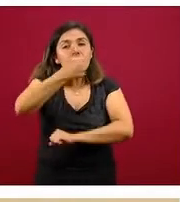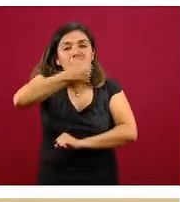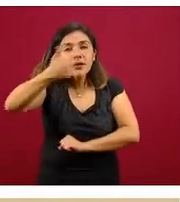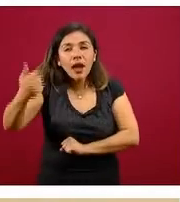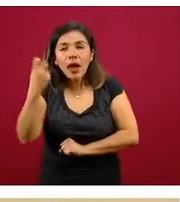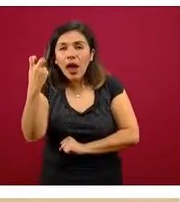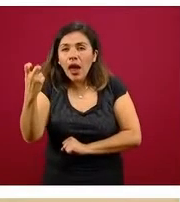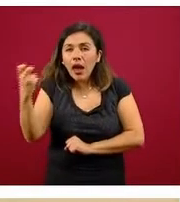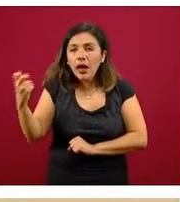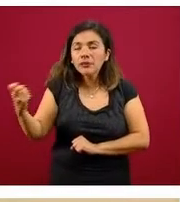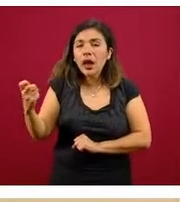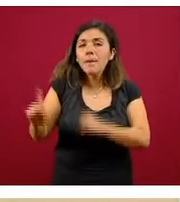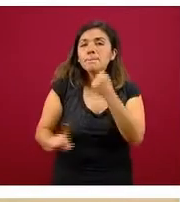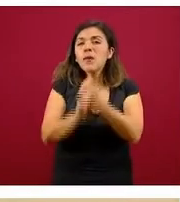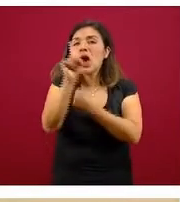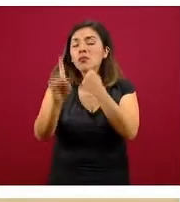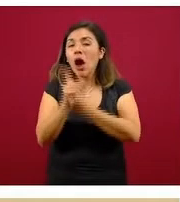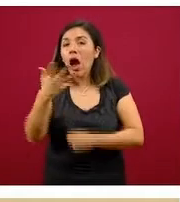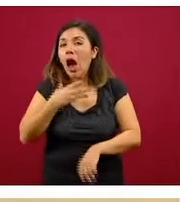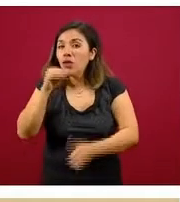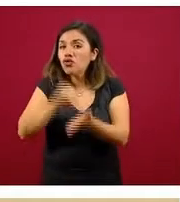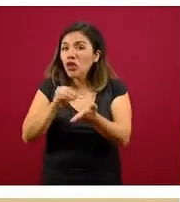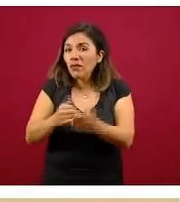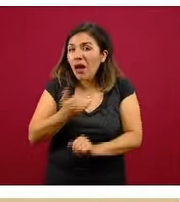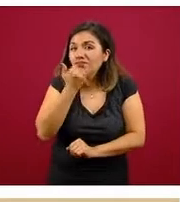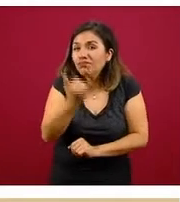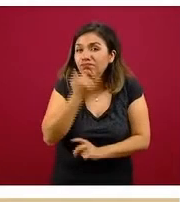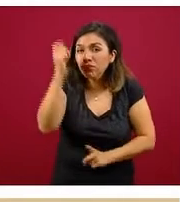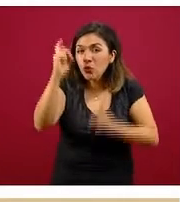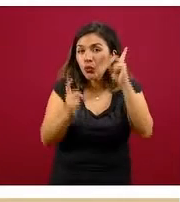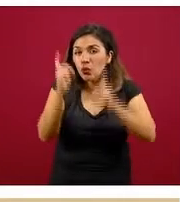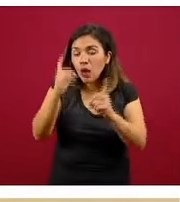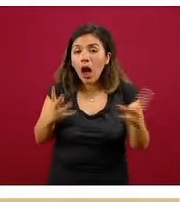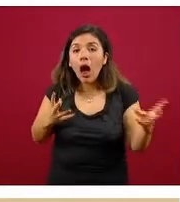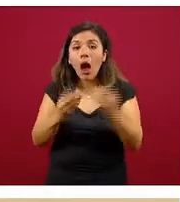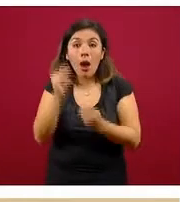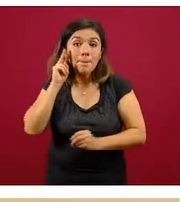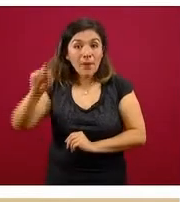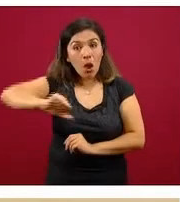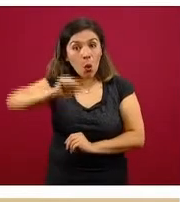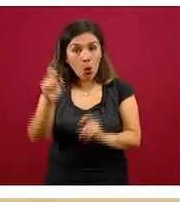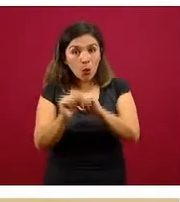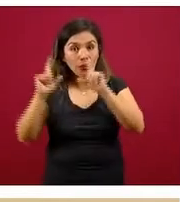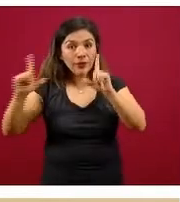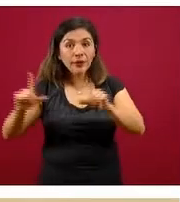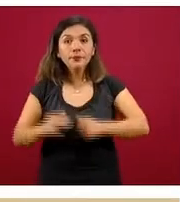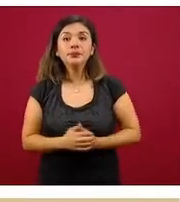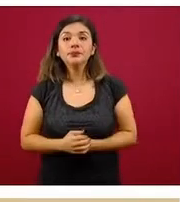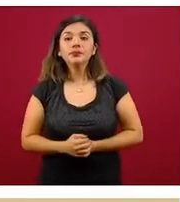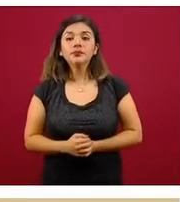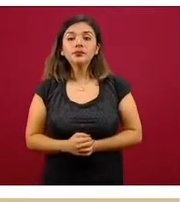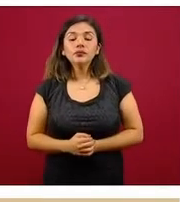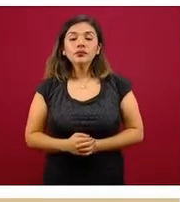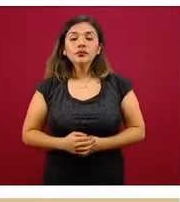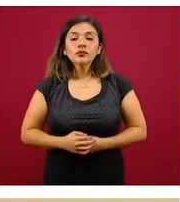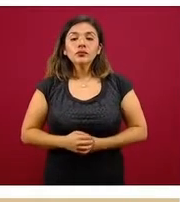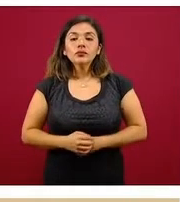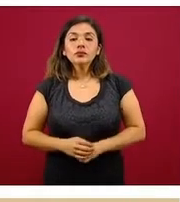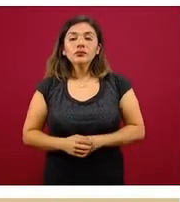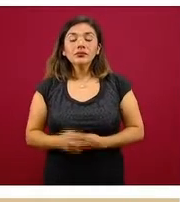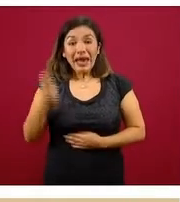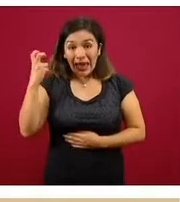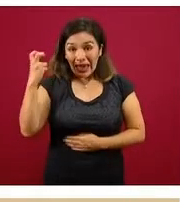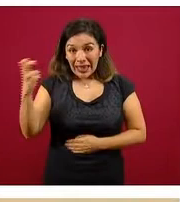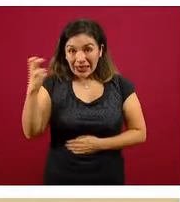una de estas casos que aún son sospechosos, obtenemos la siguiente gráfica, que está en la siguiente